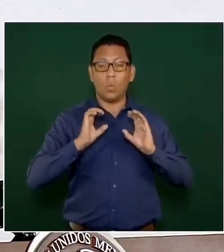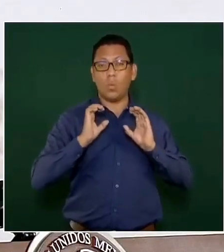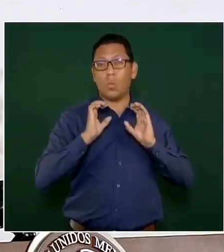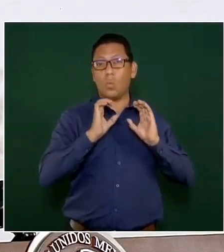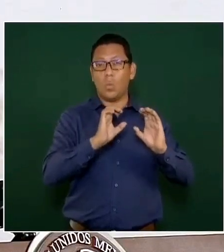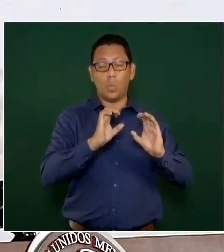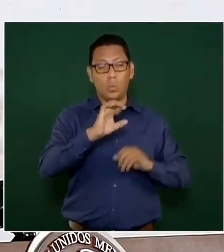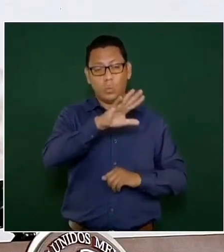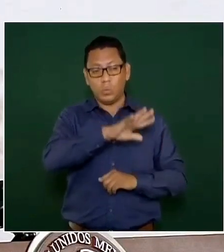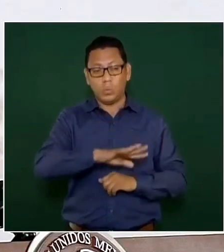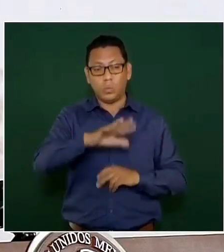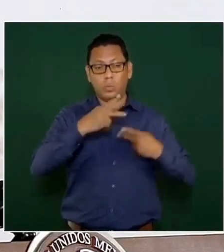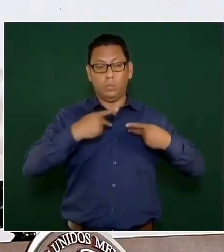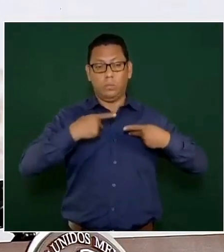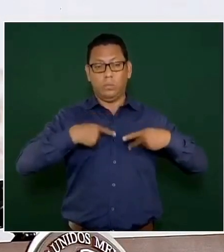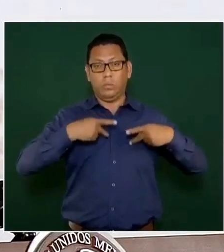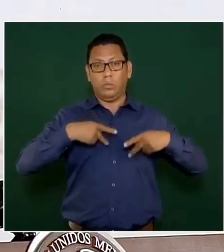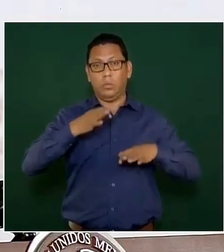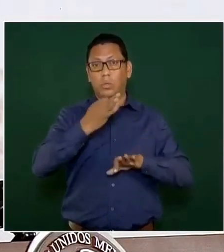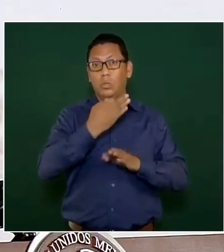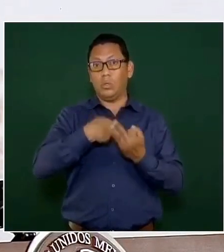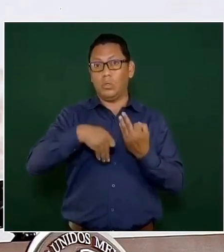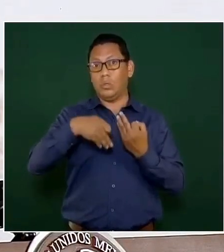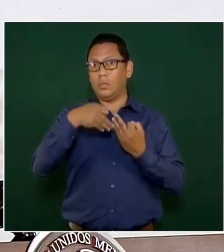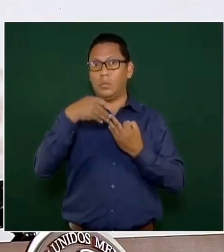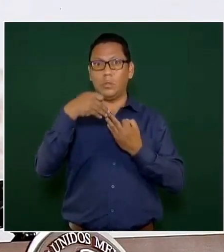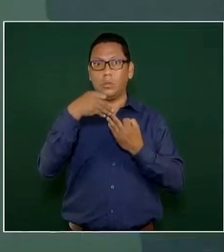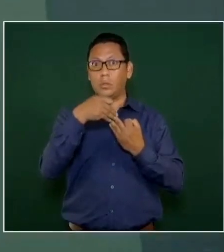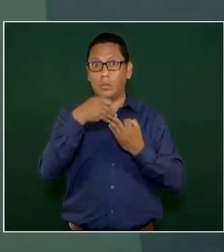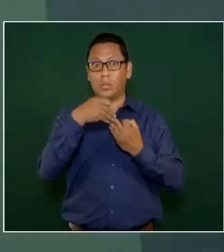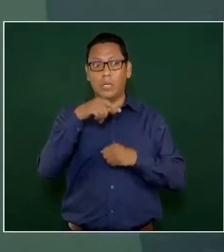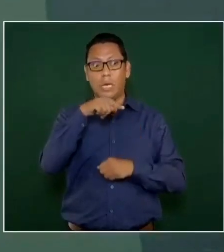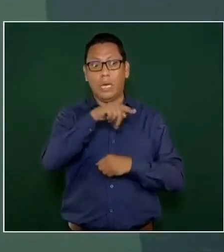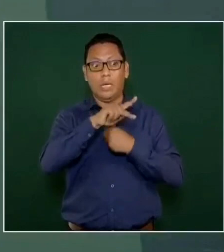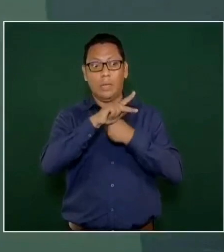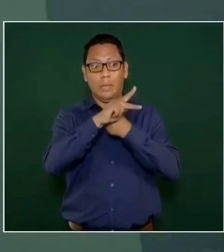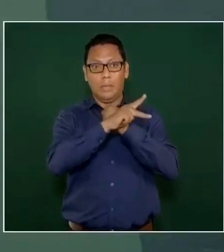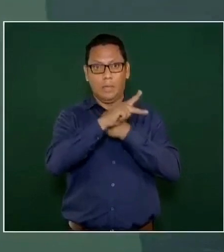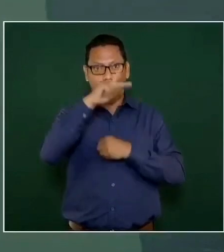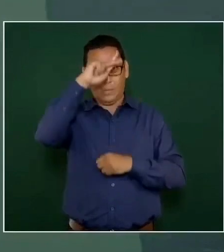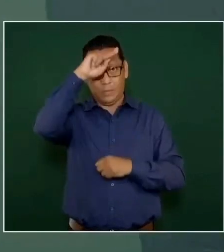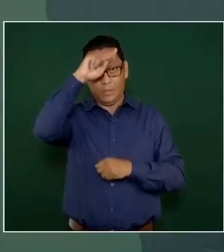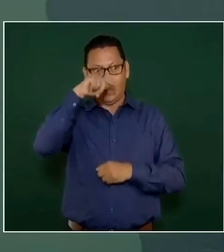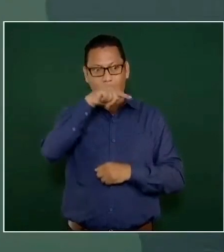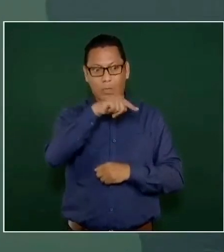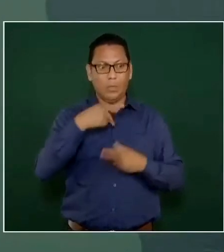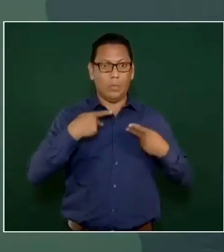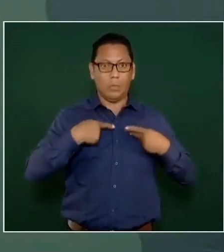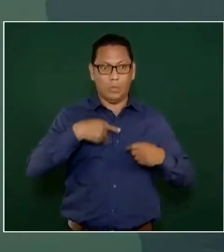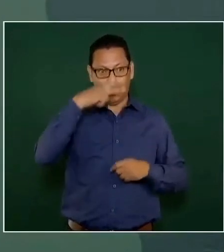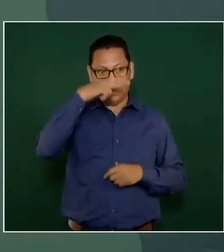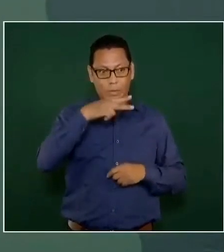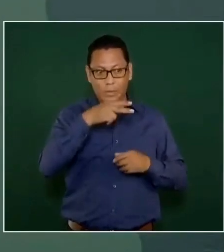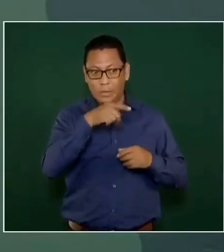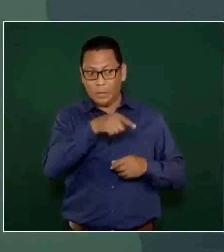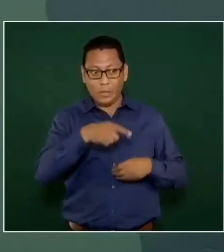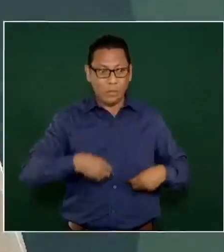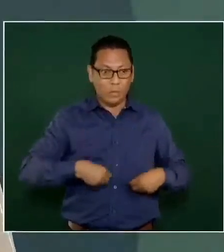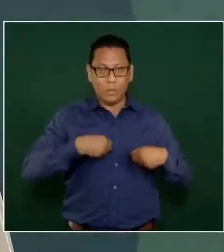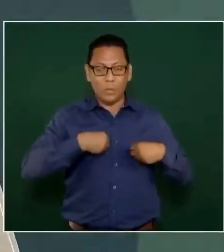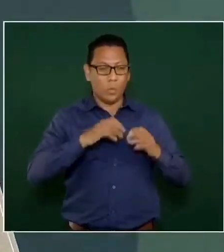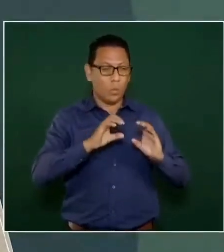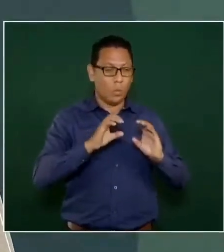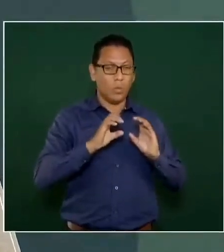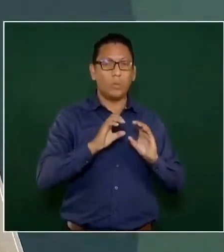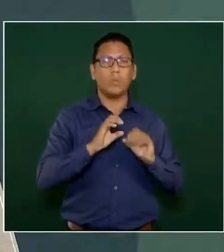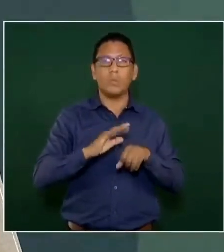bienestar de todas las personas mexicanas en el Perú, luego de los acontecimientos, de los desarrollos políticos que